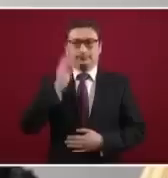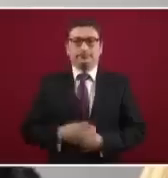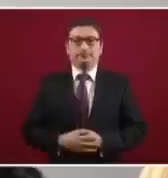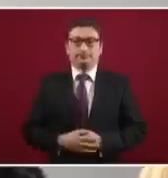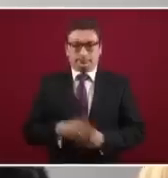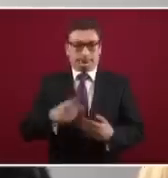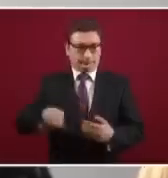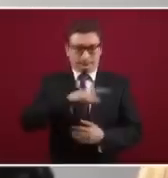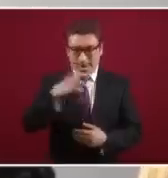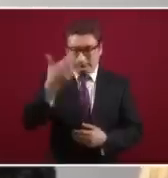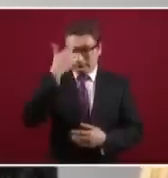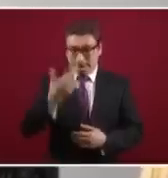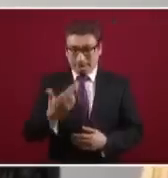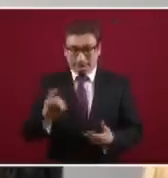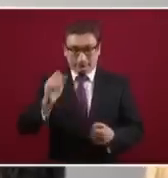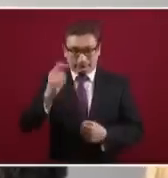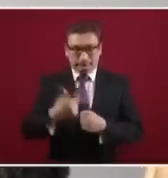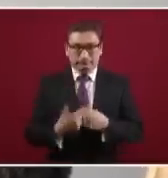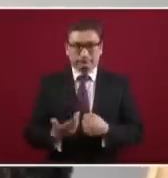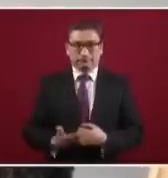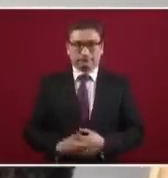a recordar algo.